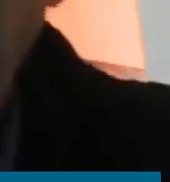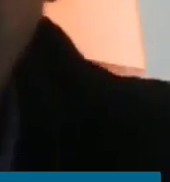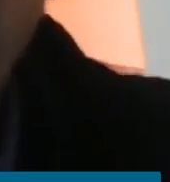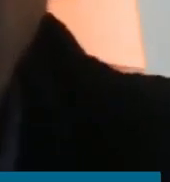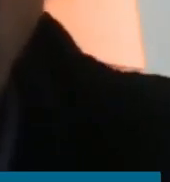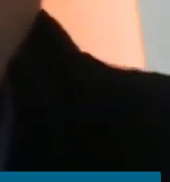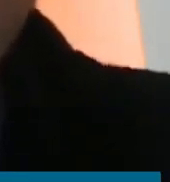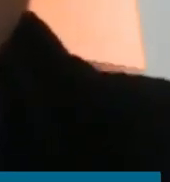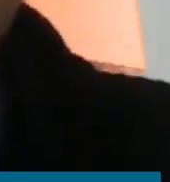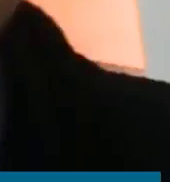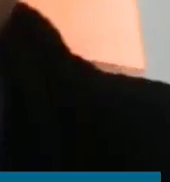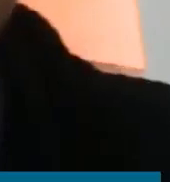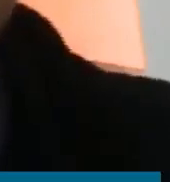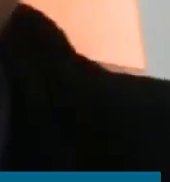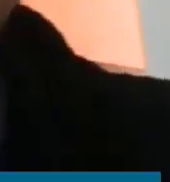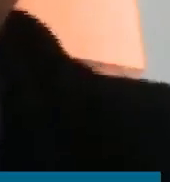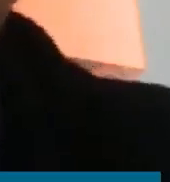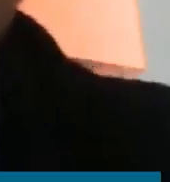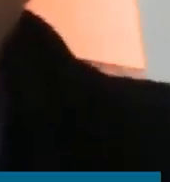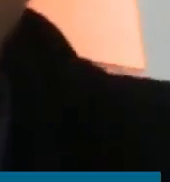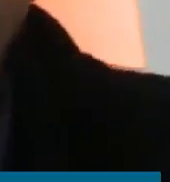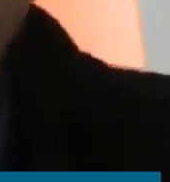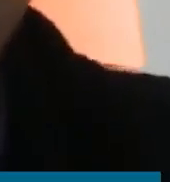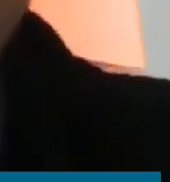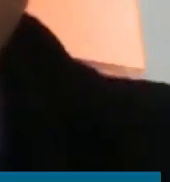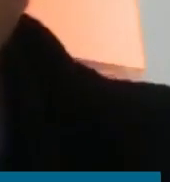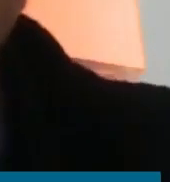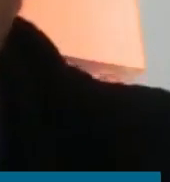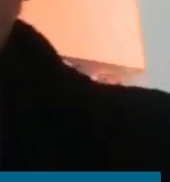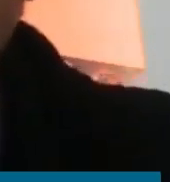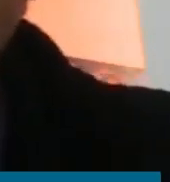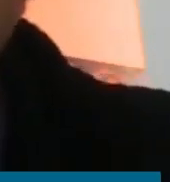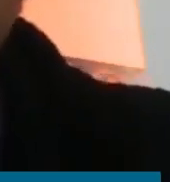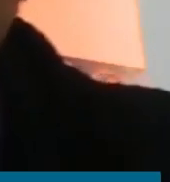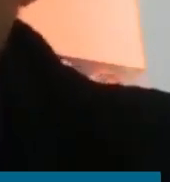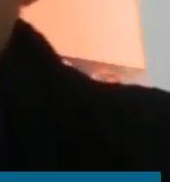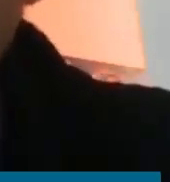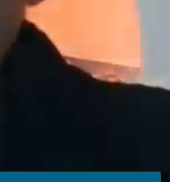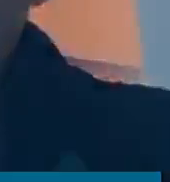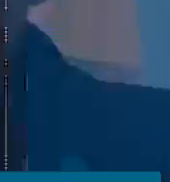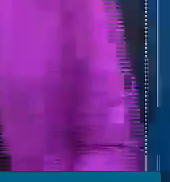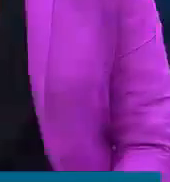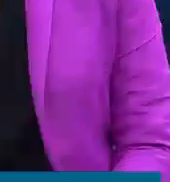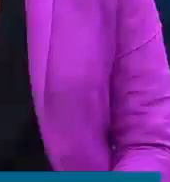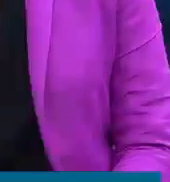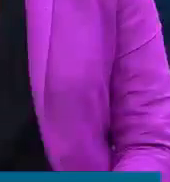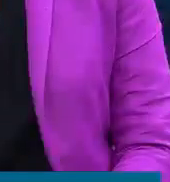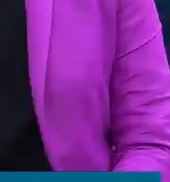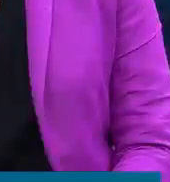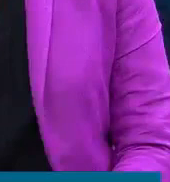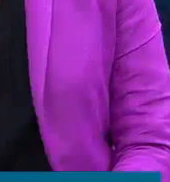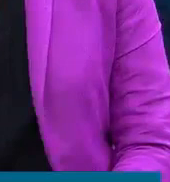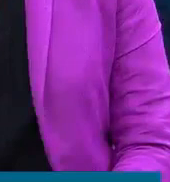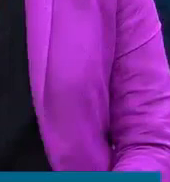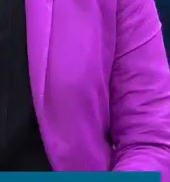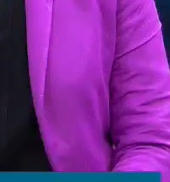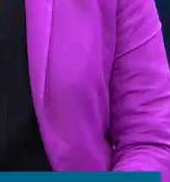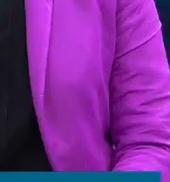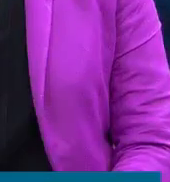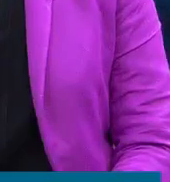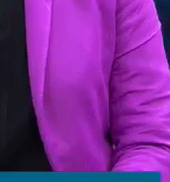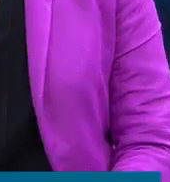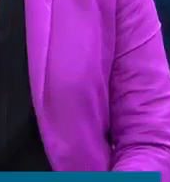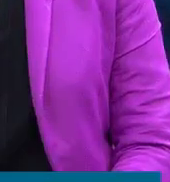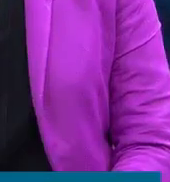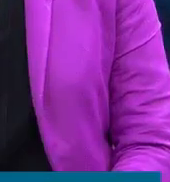Bueno, a nivel de la familia, implica pues mayores ingresos, mejores posibilidades de poder conseguir medios